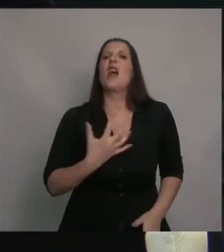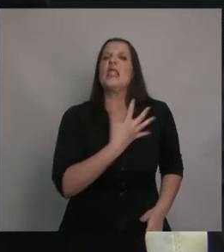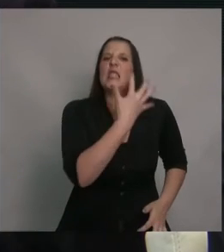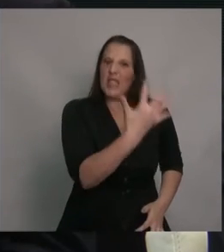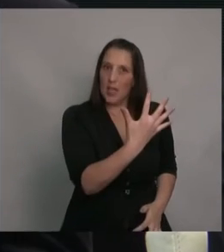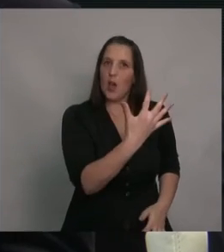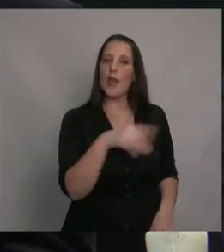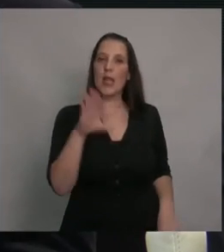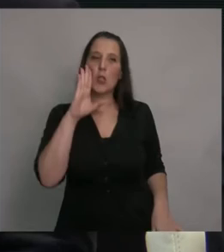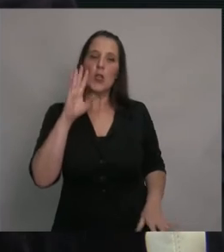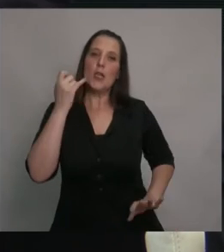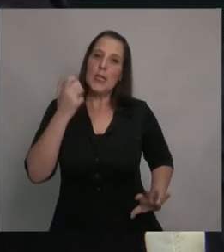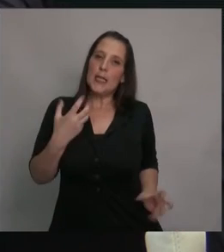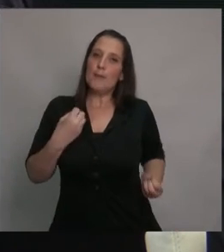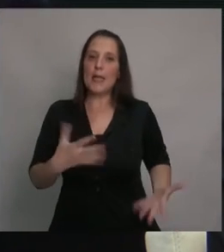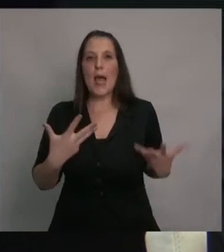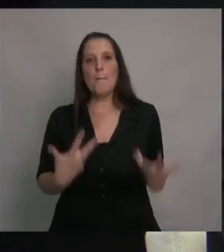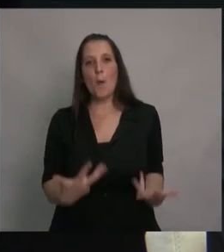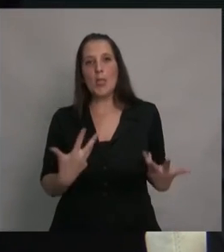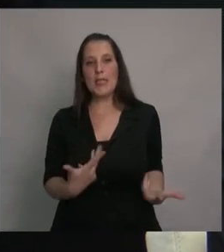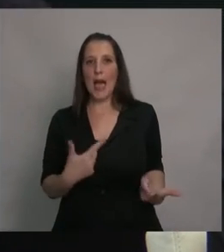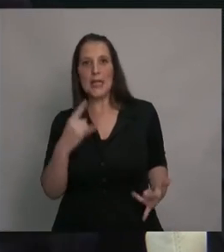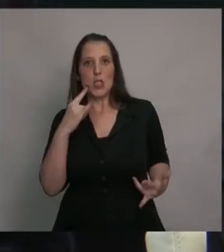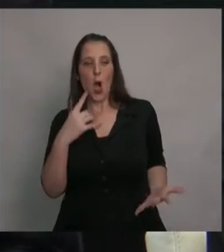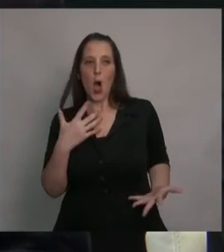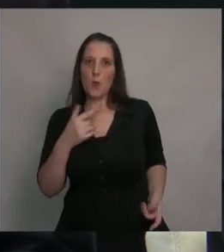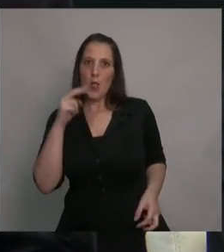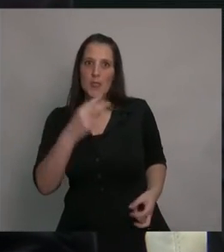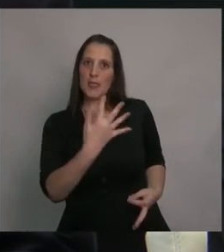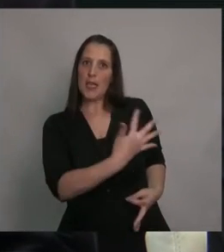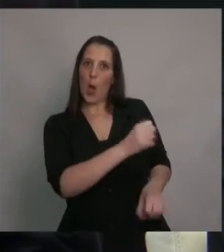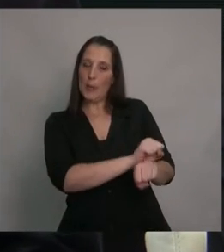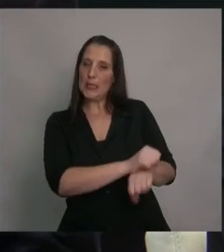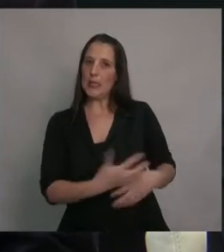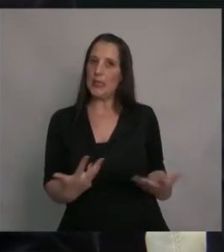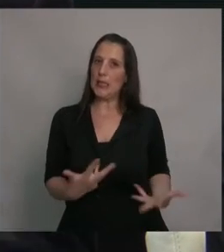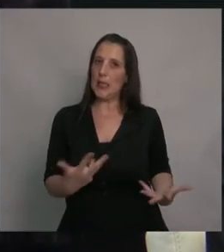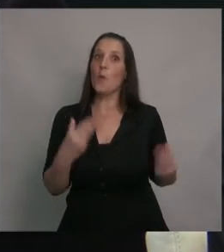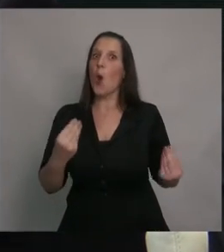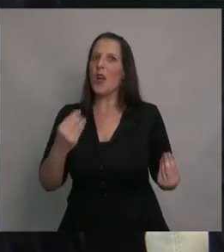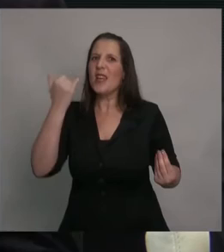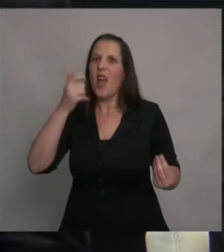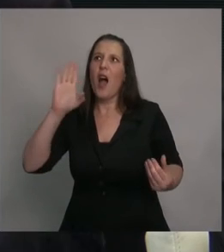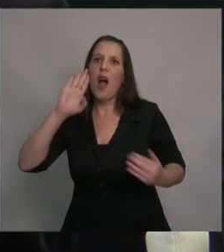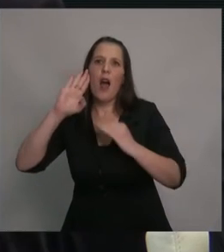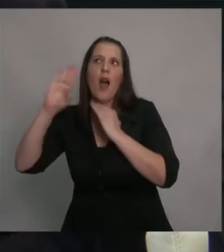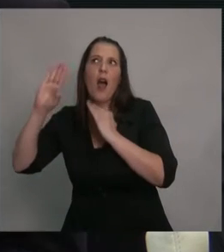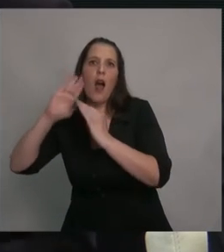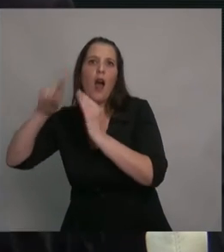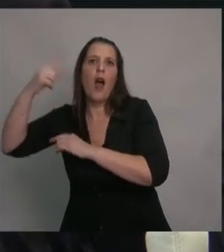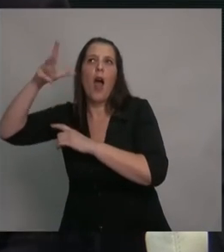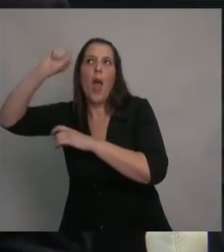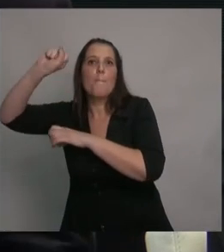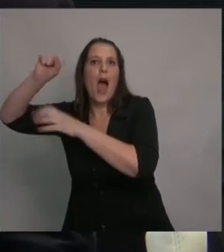incómodo para los Estados Unidos. Porque en muchos consulados, en muchas embajadas de los Estados Unidos, en diferentes lugares del mundo, había gente